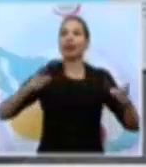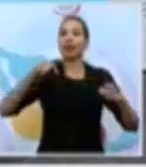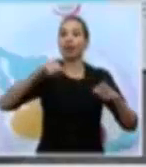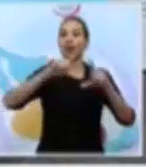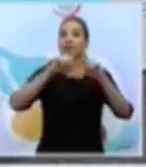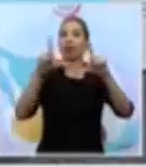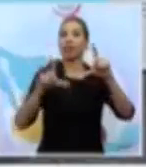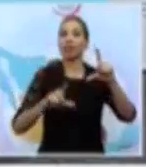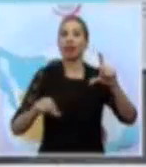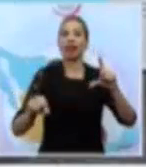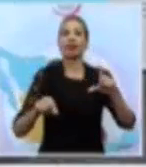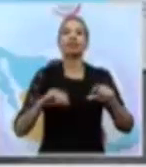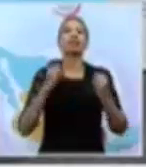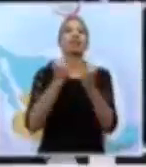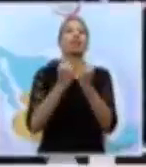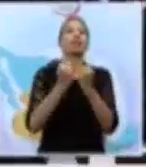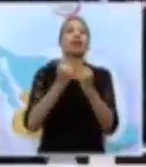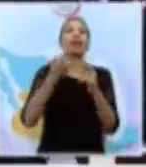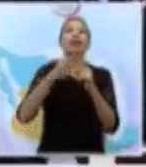país, y de los